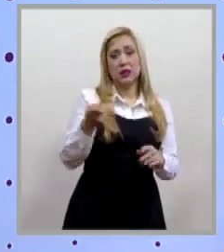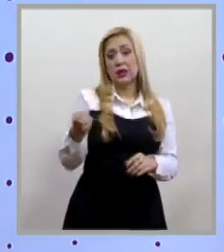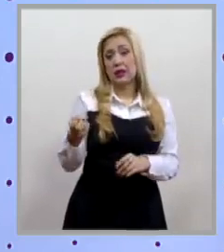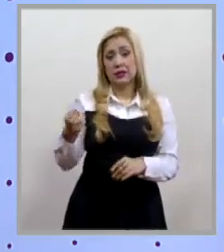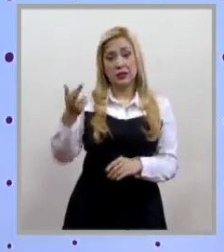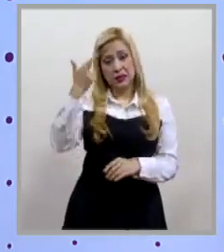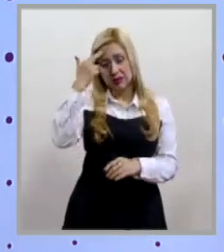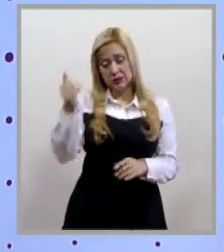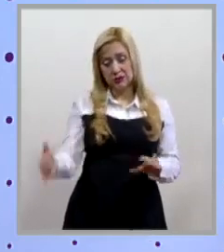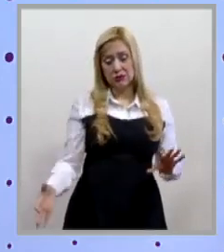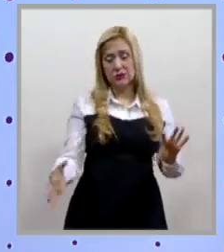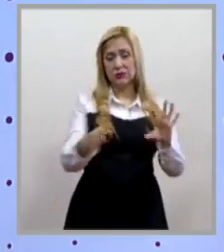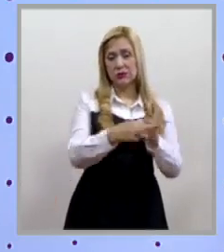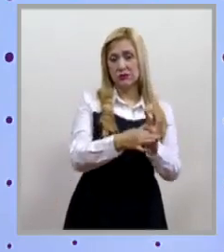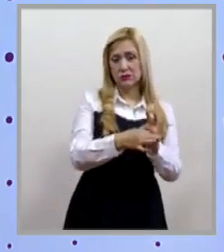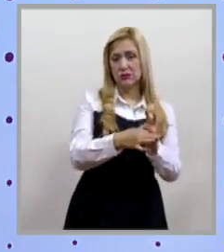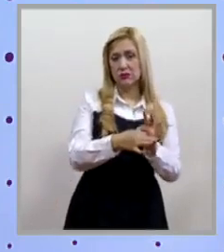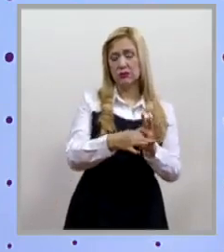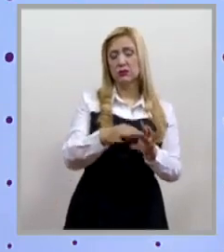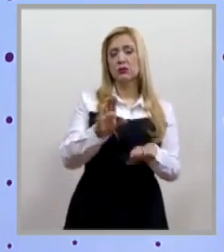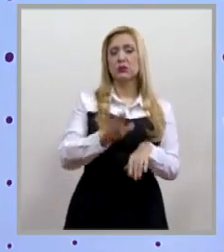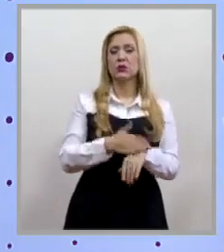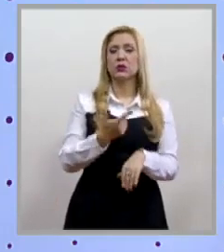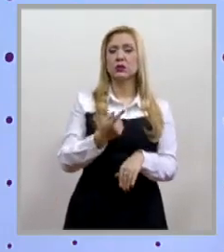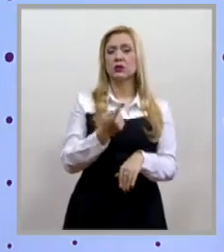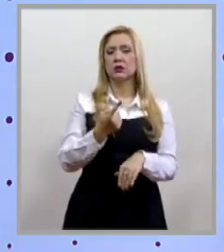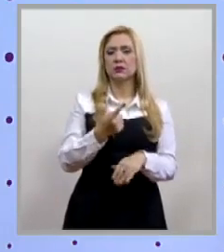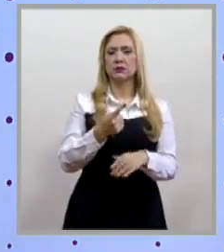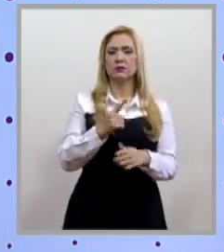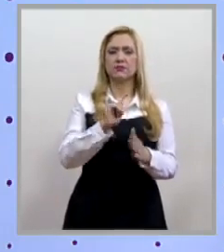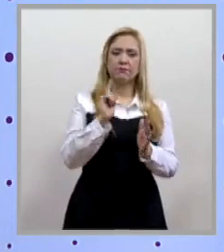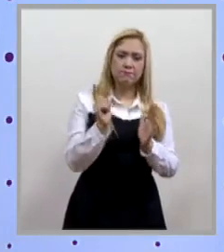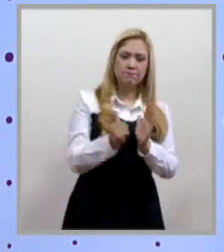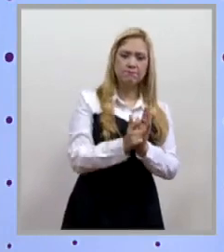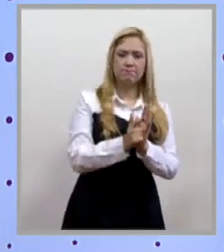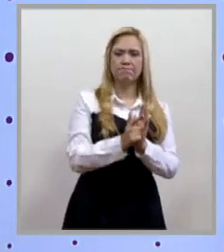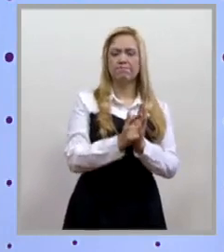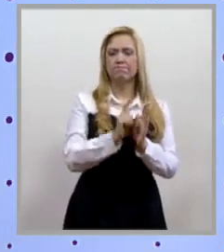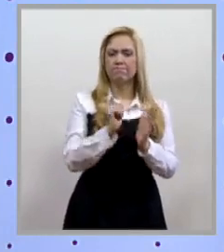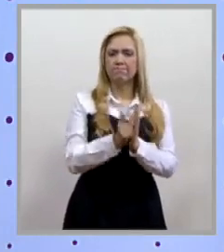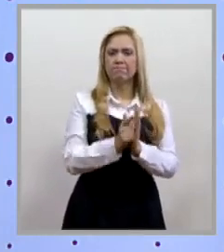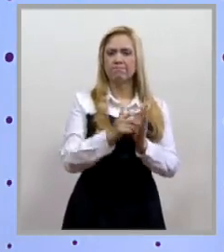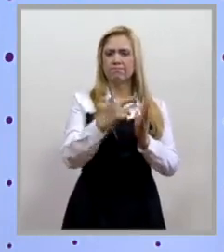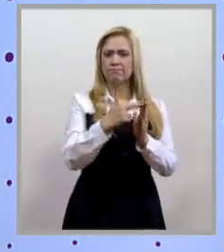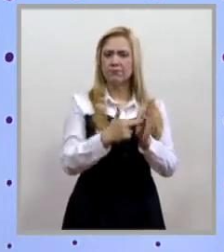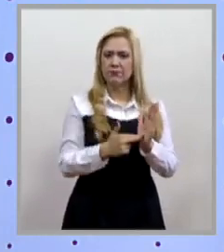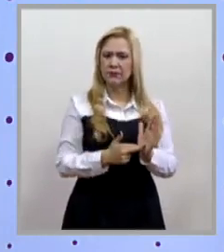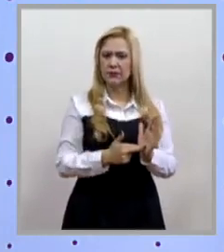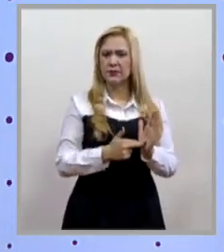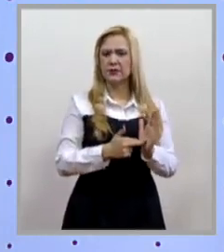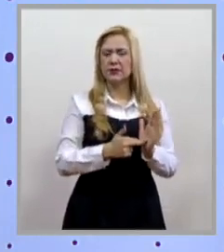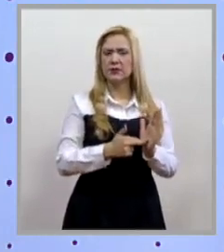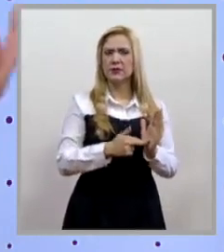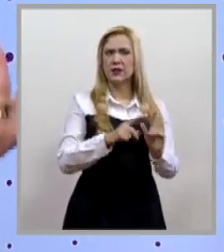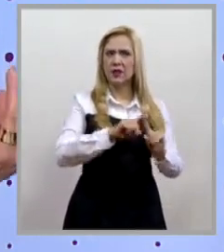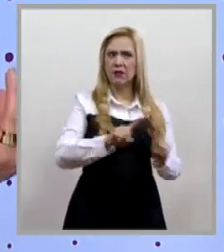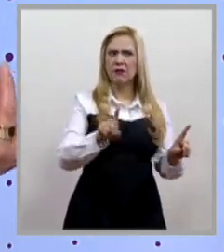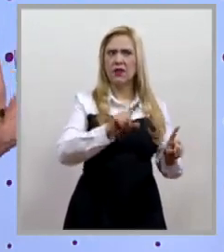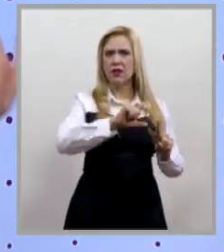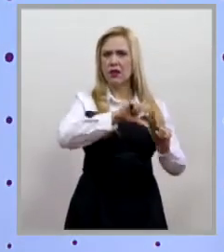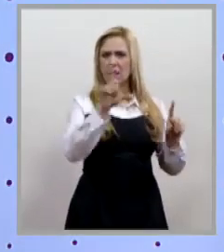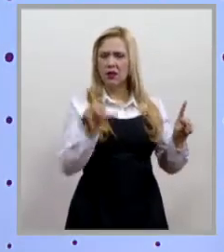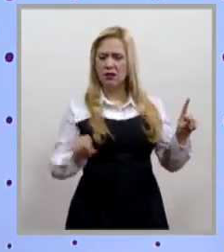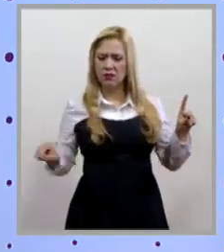razones de género que se consagran en los distintos códigos de los estados de la República son diferentes. Inclusive en la